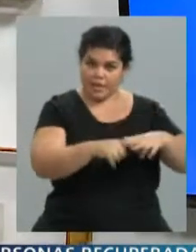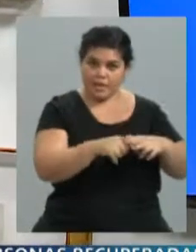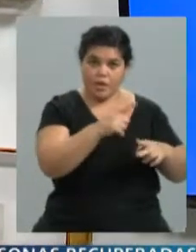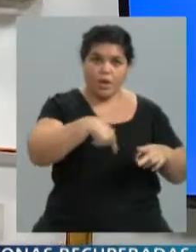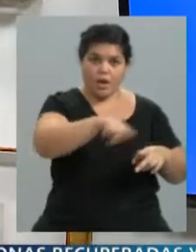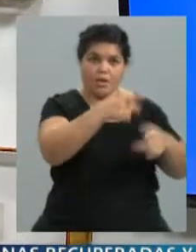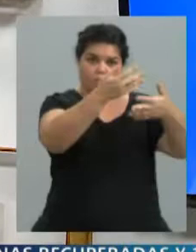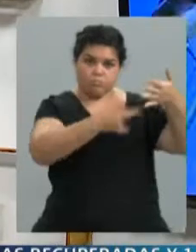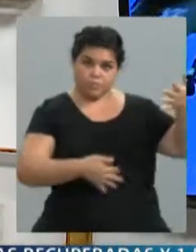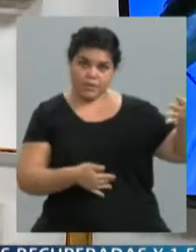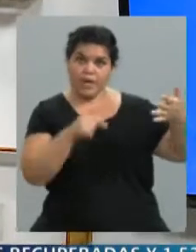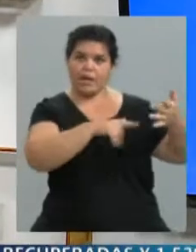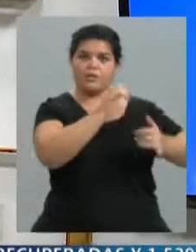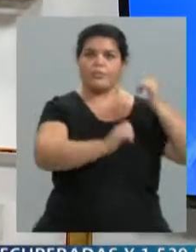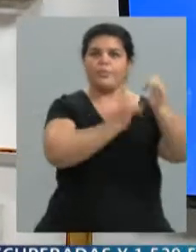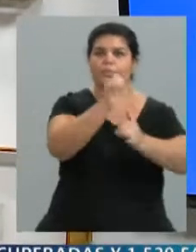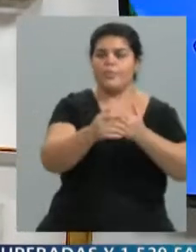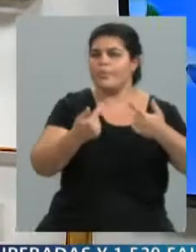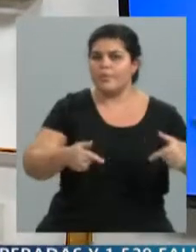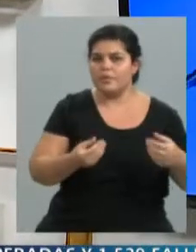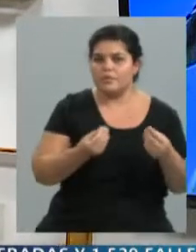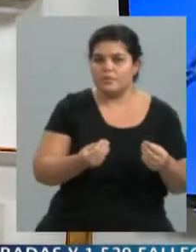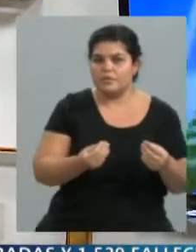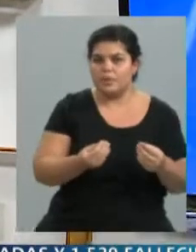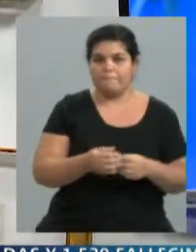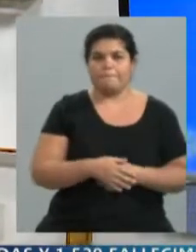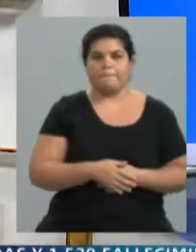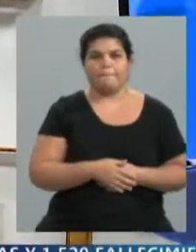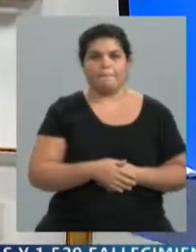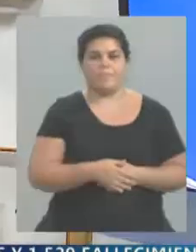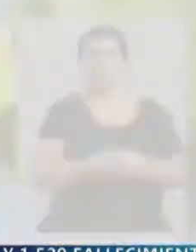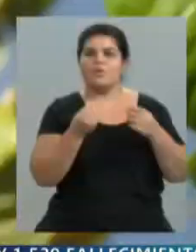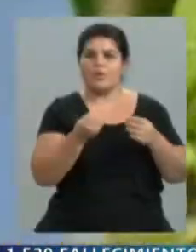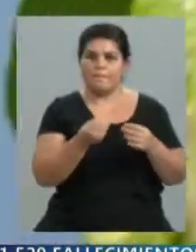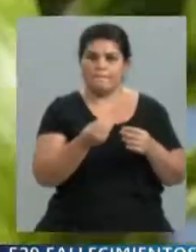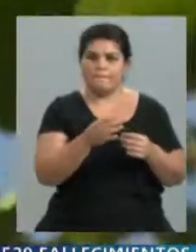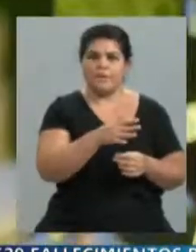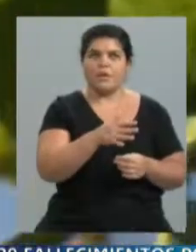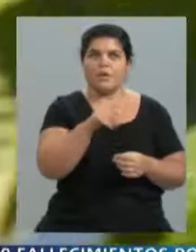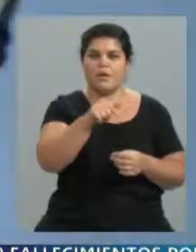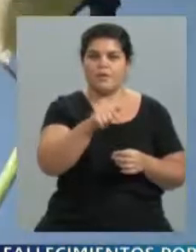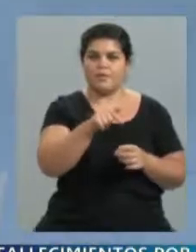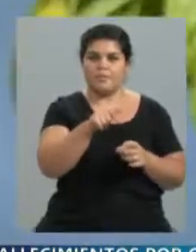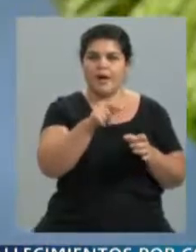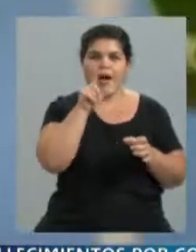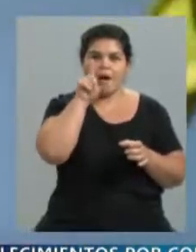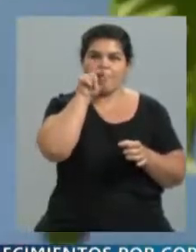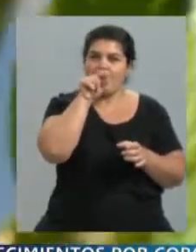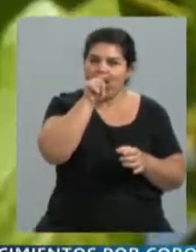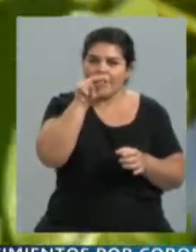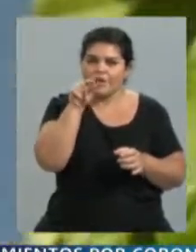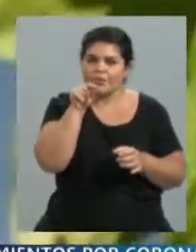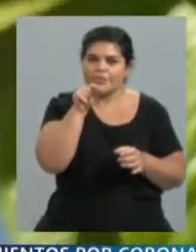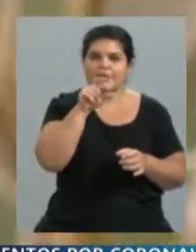logró documentar cómo funciona el mecanismo de especiación rápida en los capuchinos, que son unas pequeñas aves migratorias que